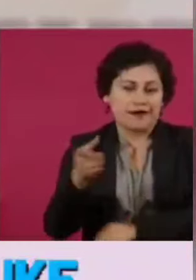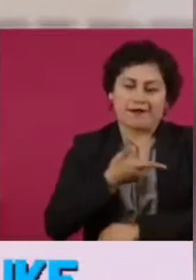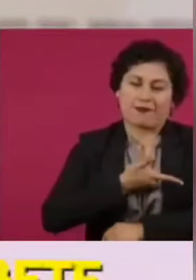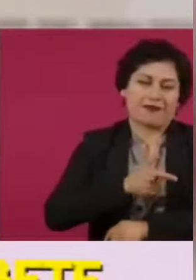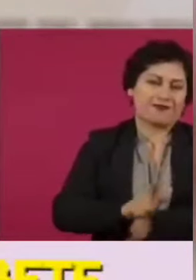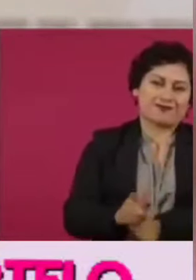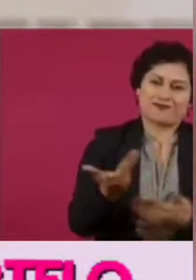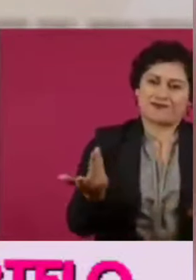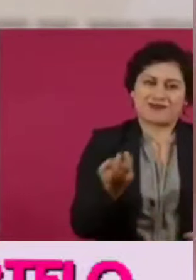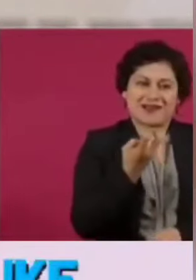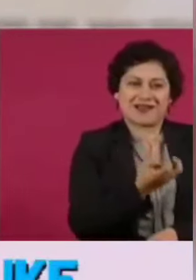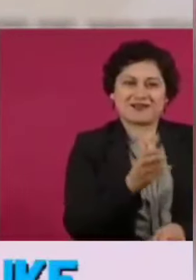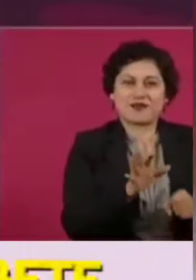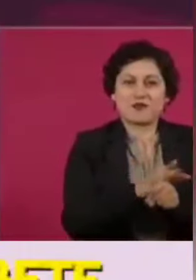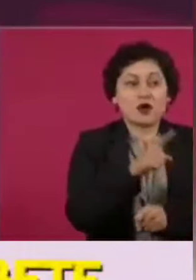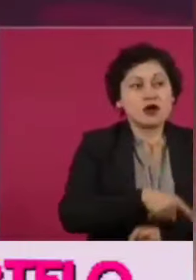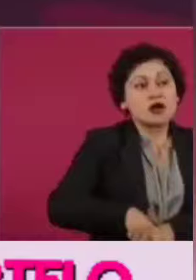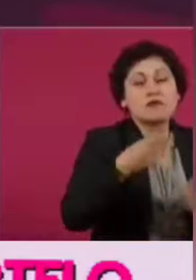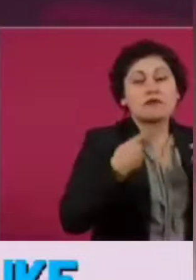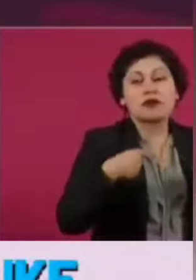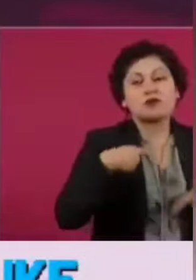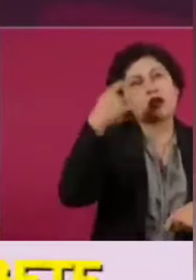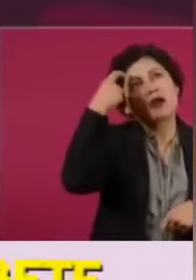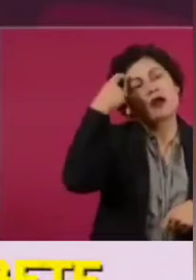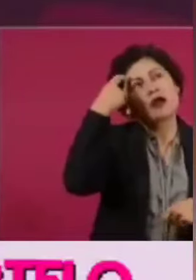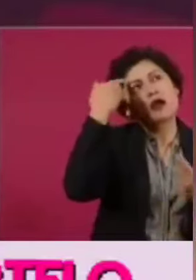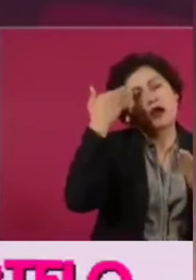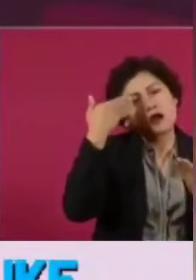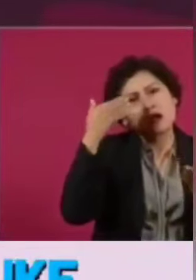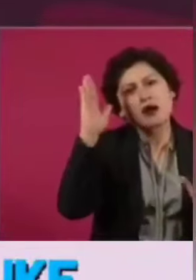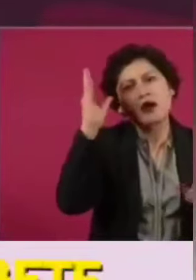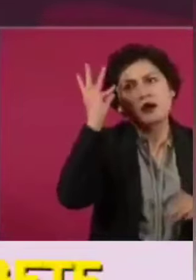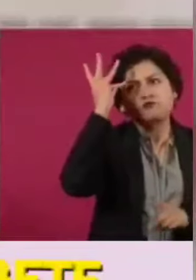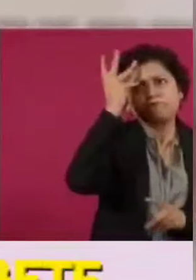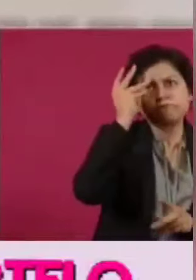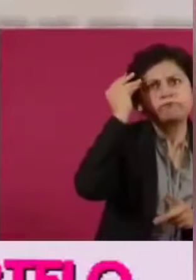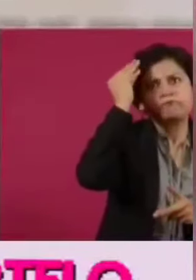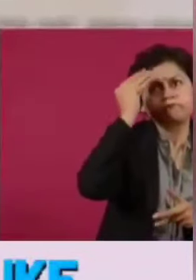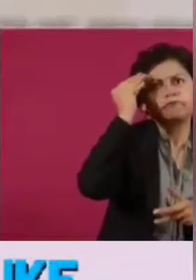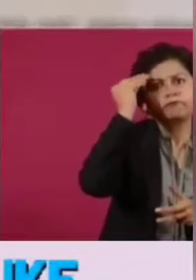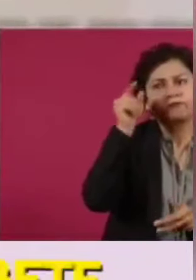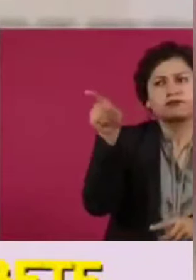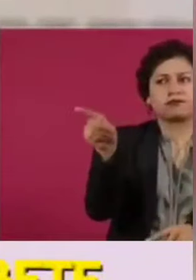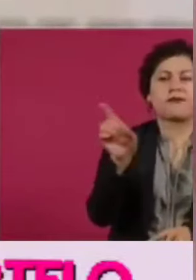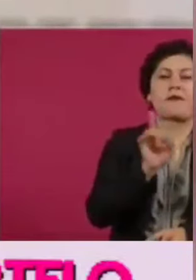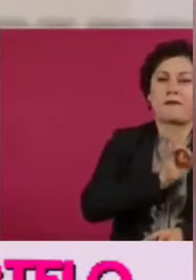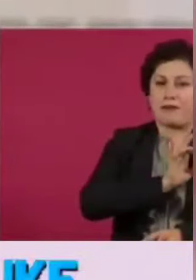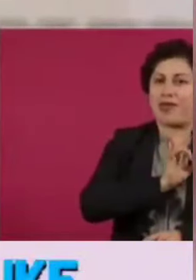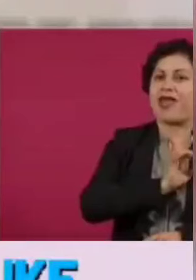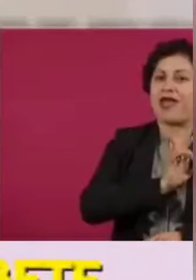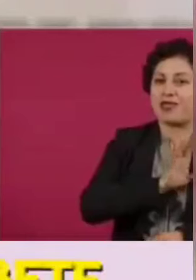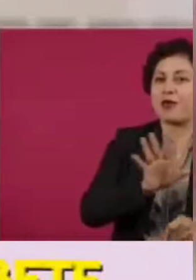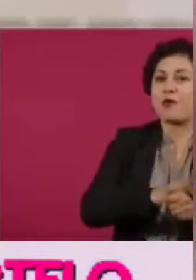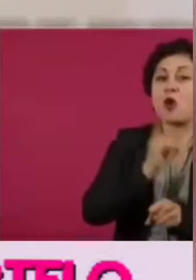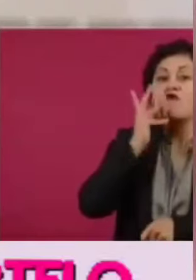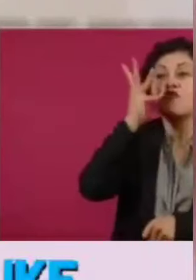a un pueblo informado, a un pueblo consciente que no se deja manipular. Hasta aquí